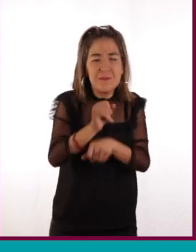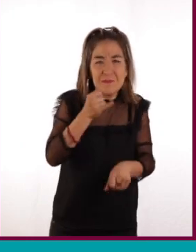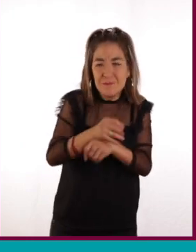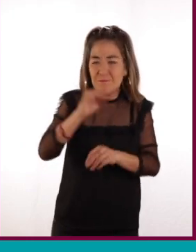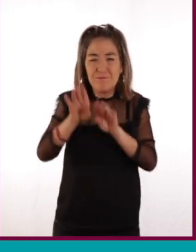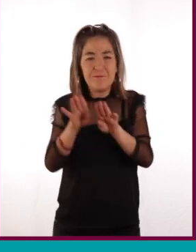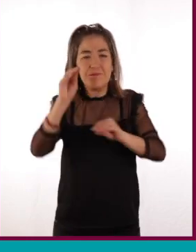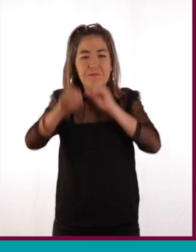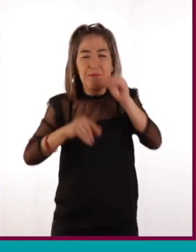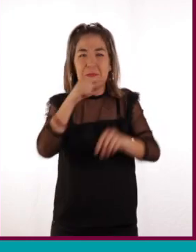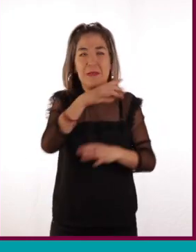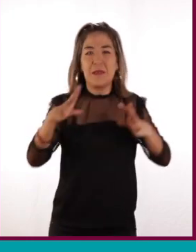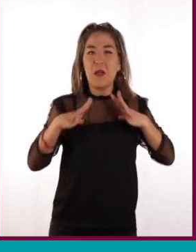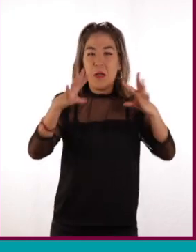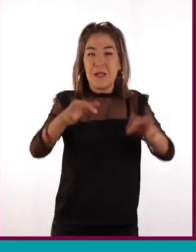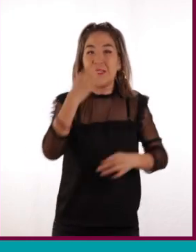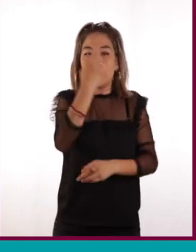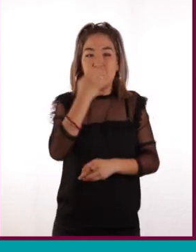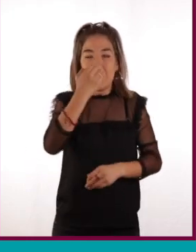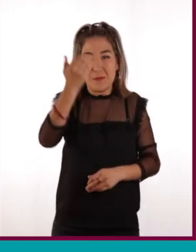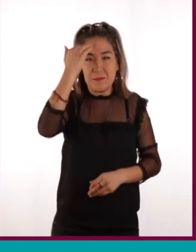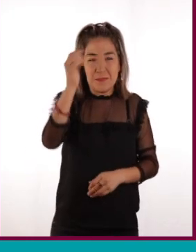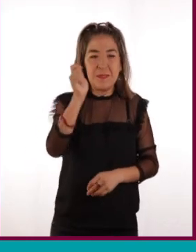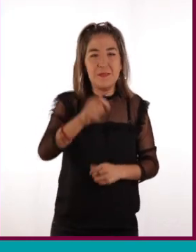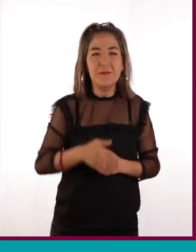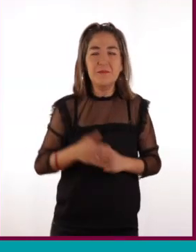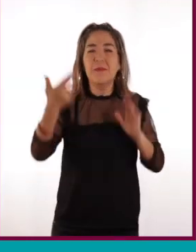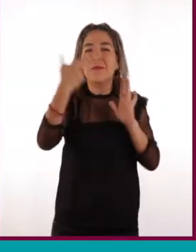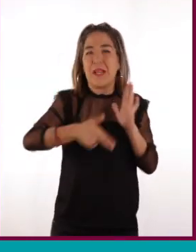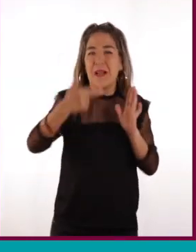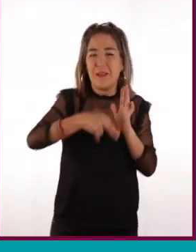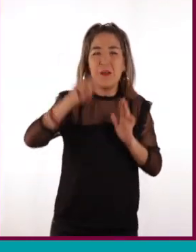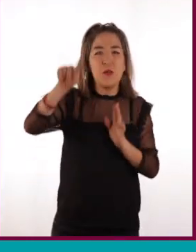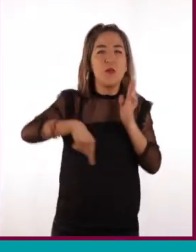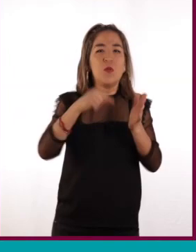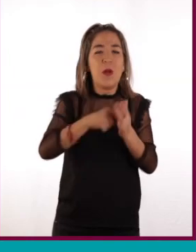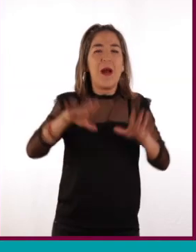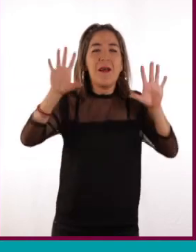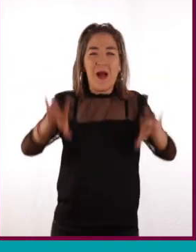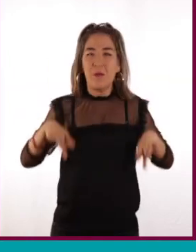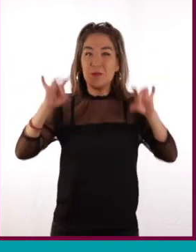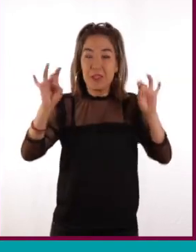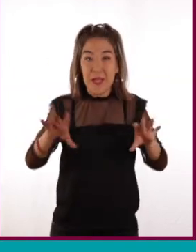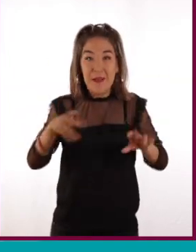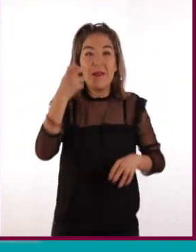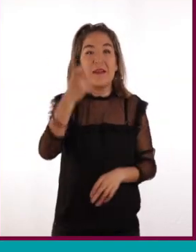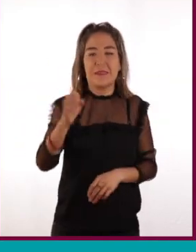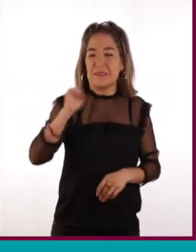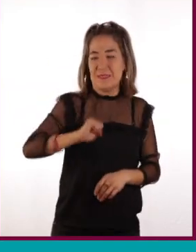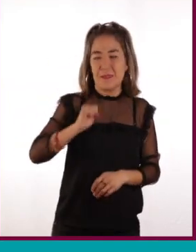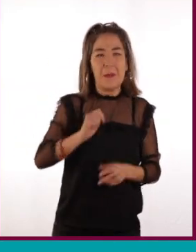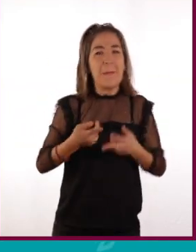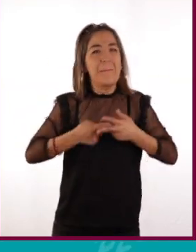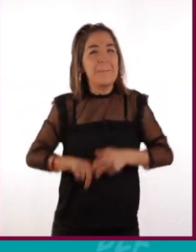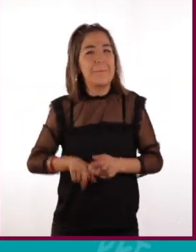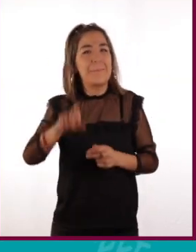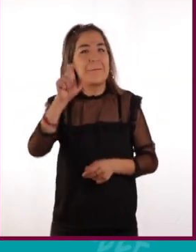grandes íconos del arte gráfico y fundadores de la escuela conocida como los Talleres de Viena en Austria, a